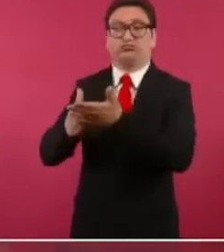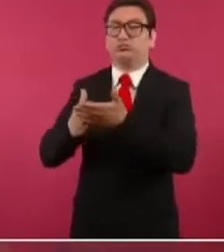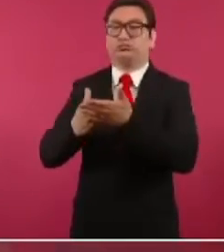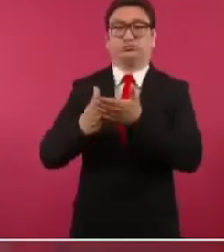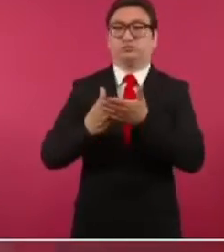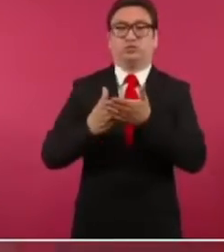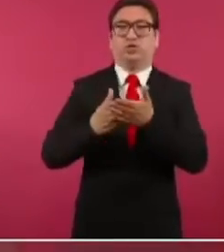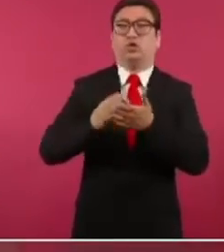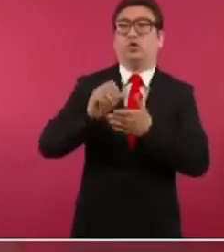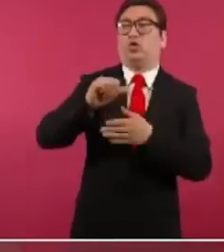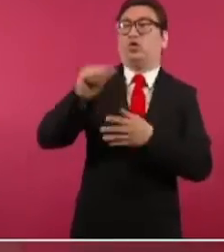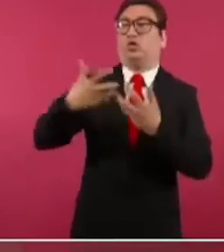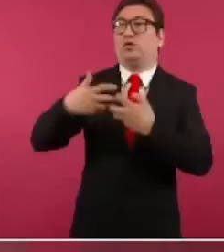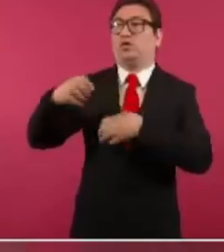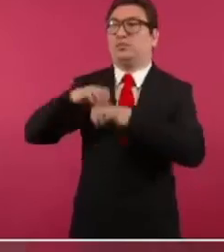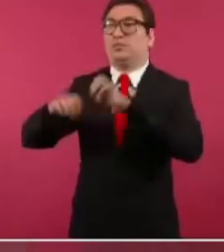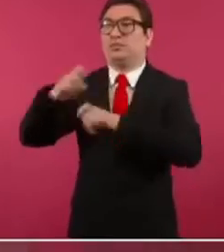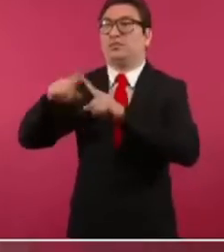todo.